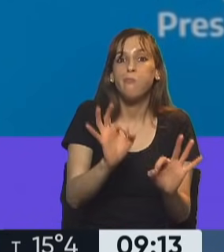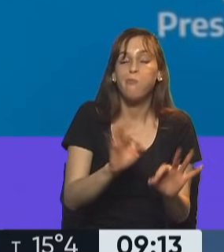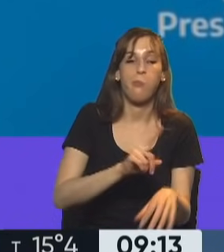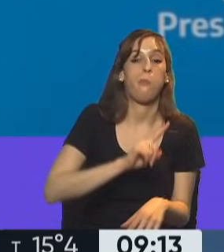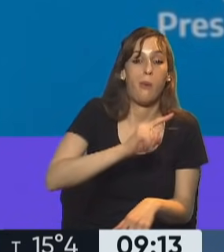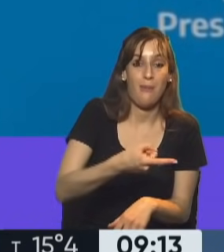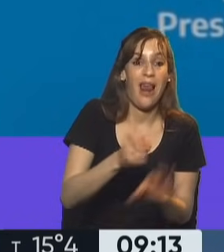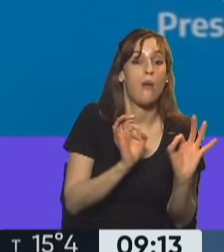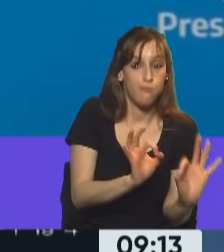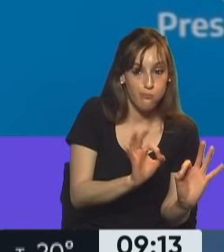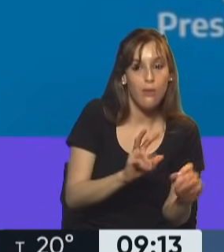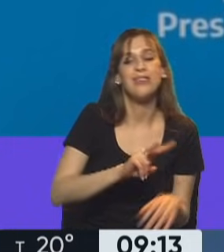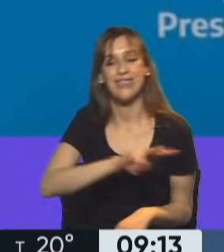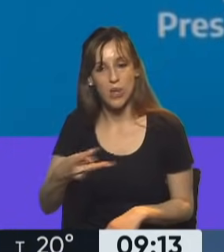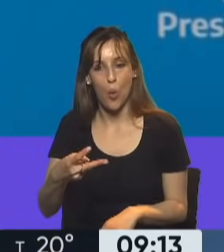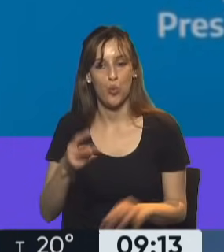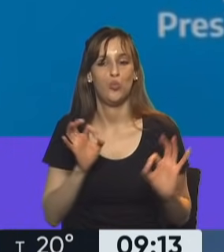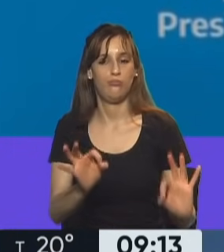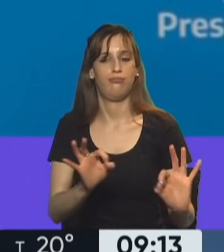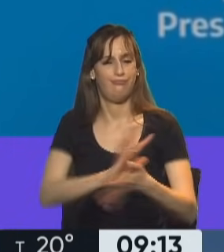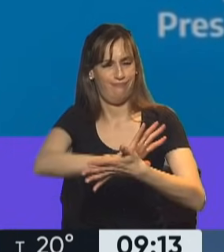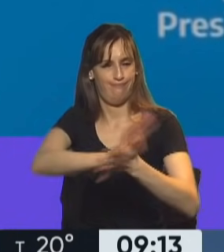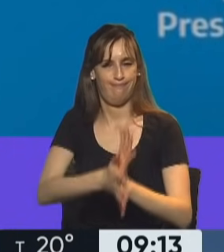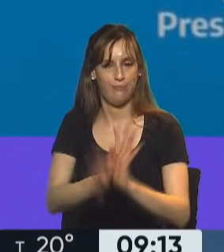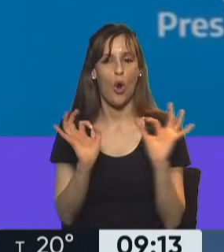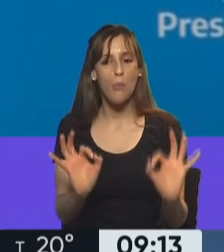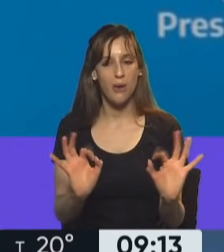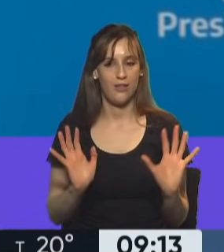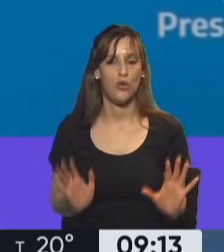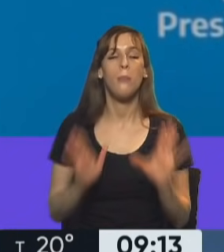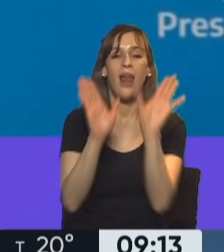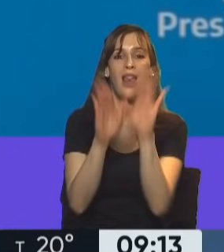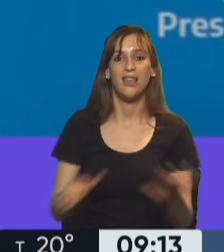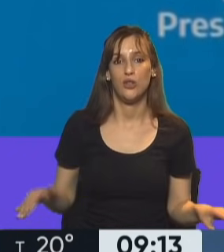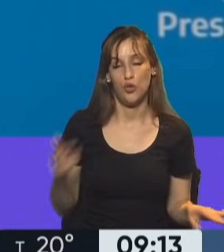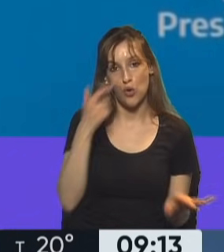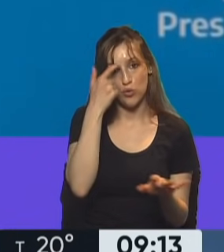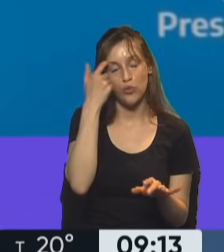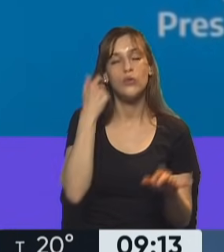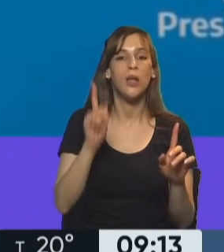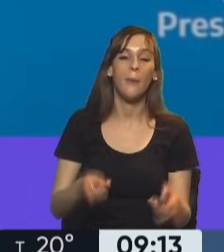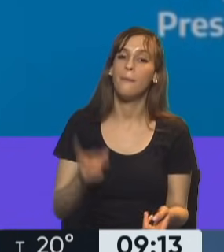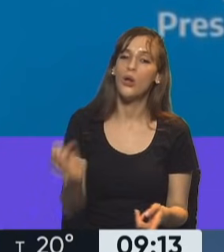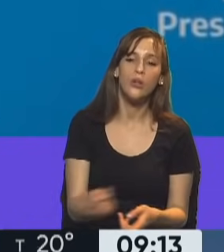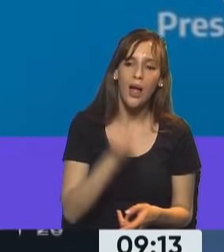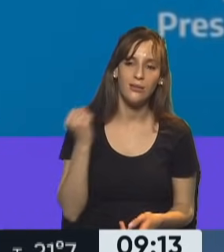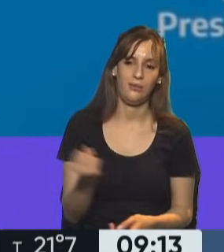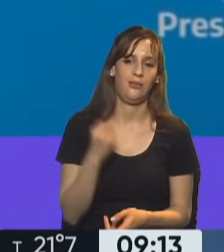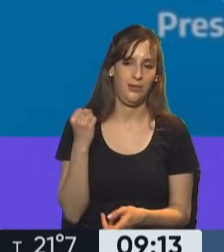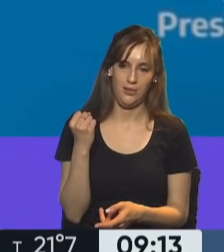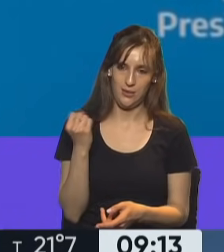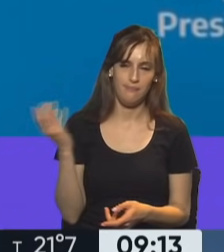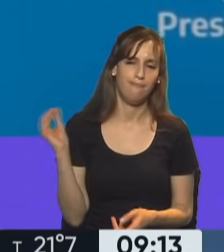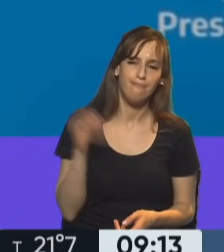iniciado, para iniciar los esquemas de vacunación de adolescentes y de niños y niñas. Es muy importante que avancemos